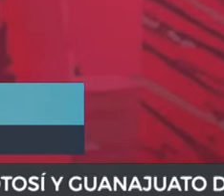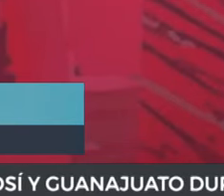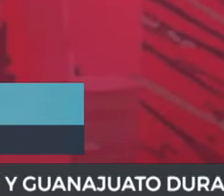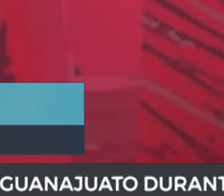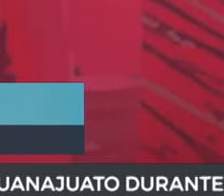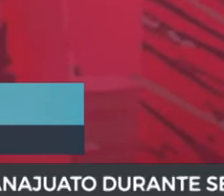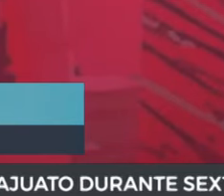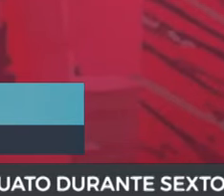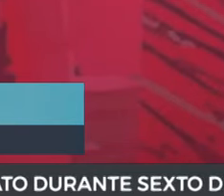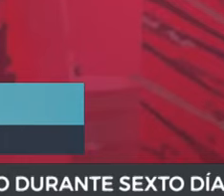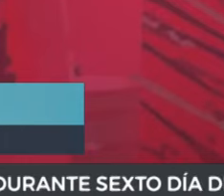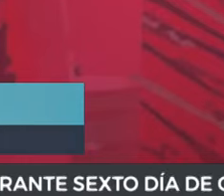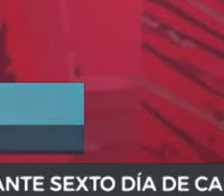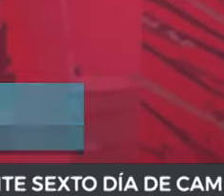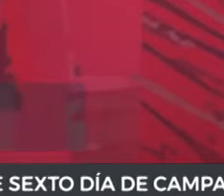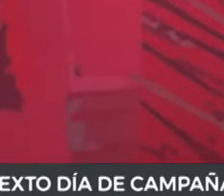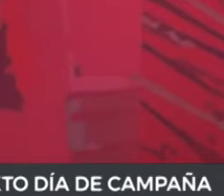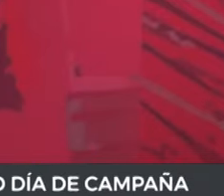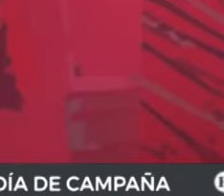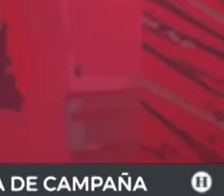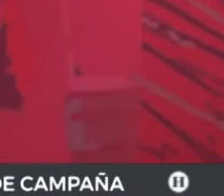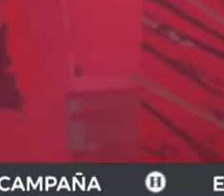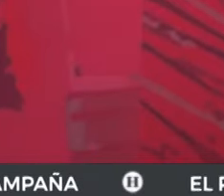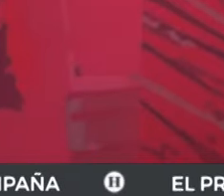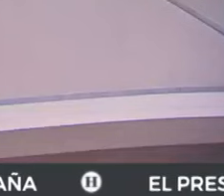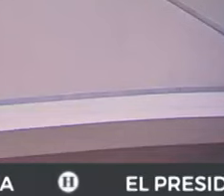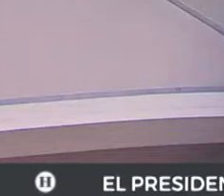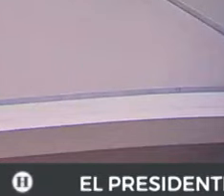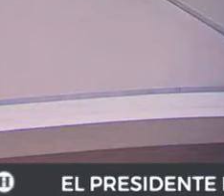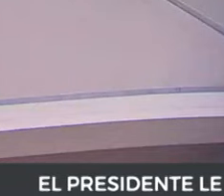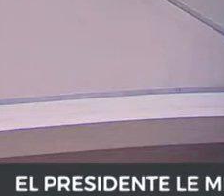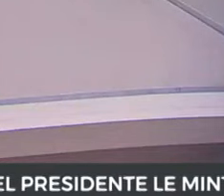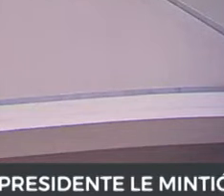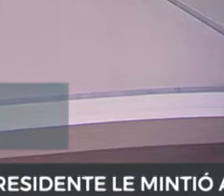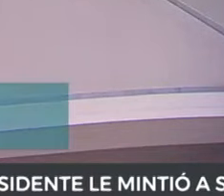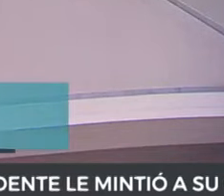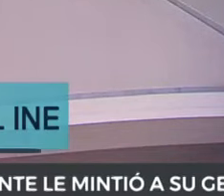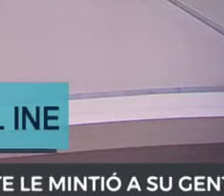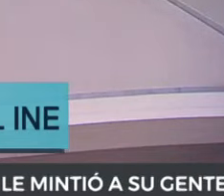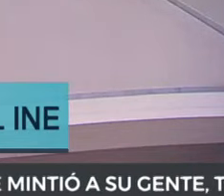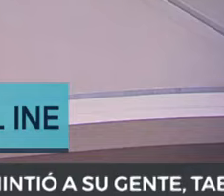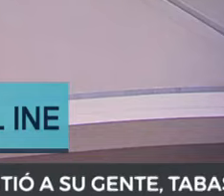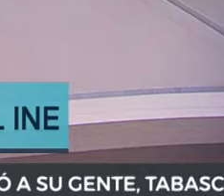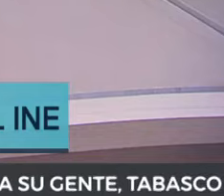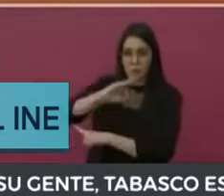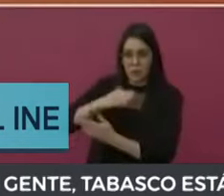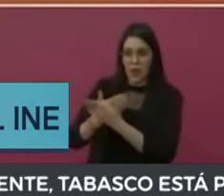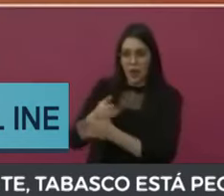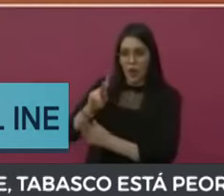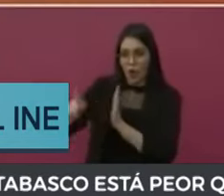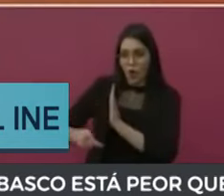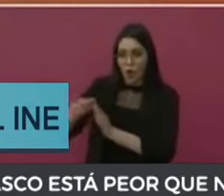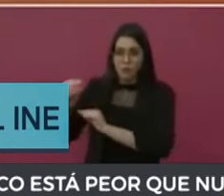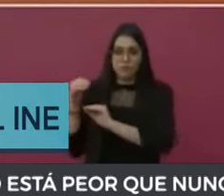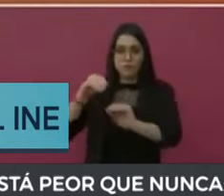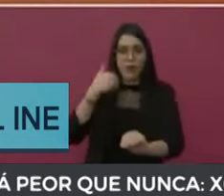abogados de los normalistas de yotzin apaa bueno por su parte Jorge Álvarez maines Se disculpó por las burlas que hizo